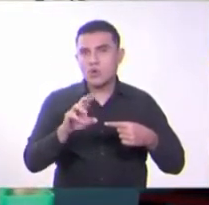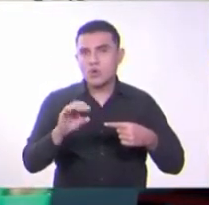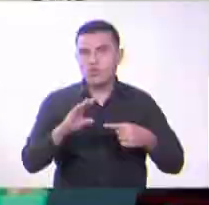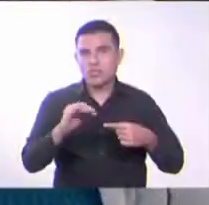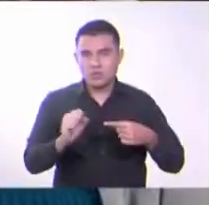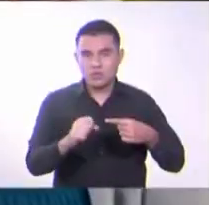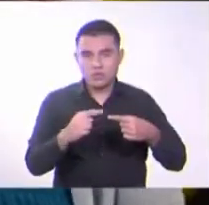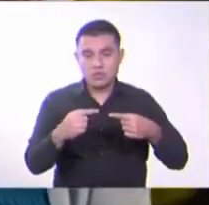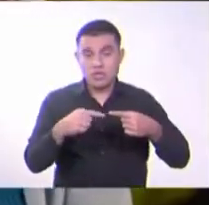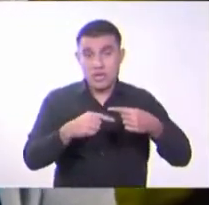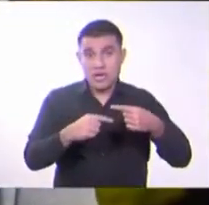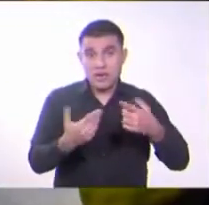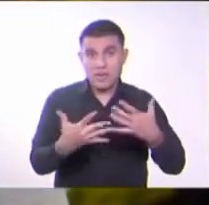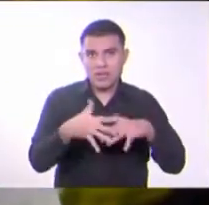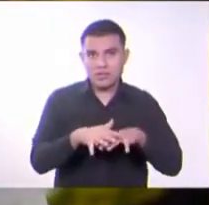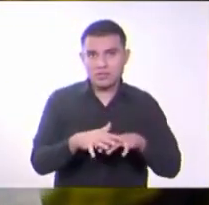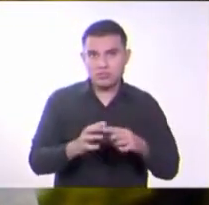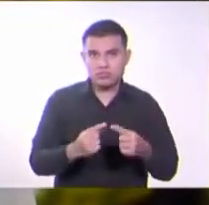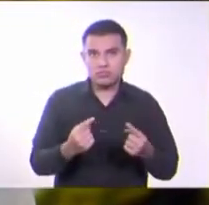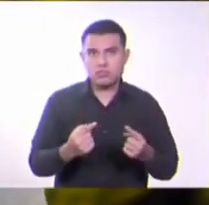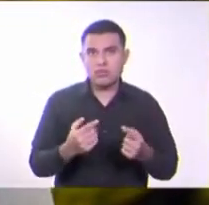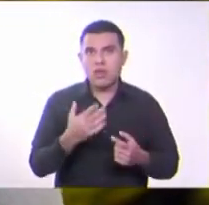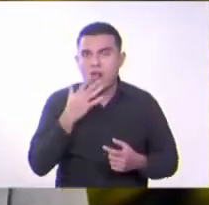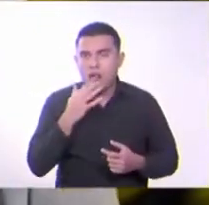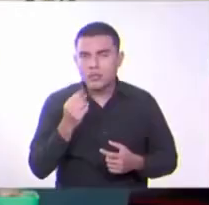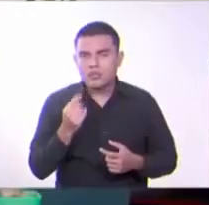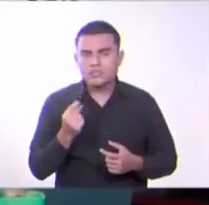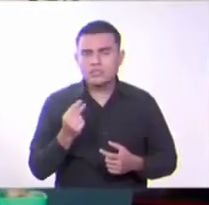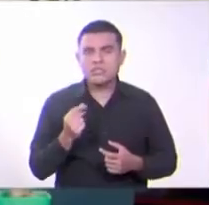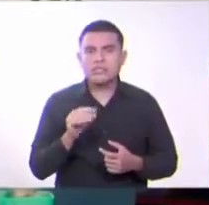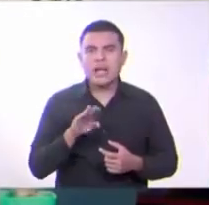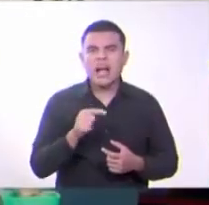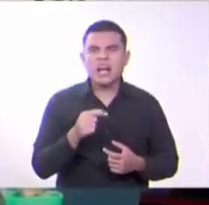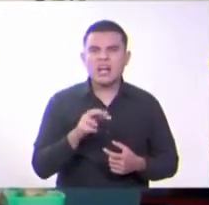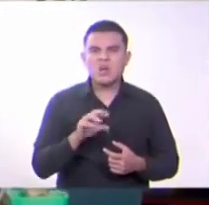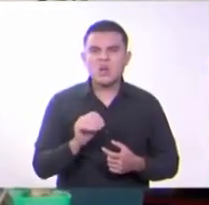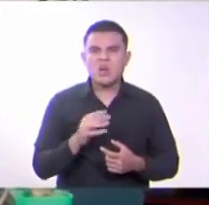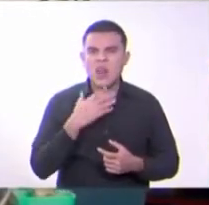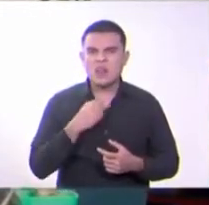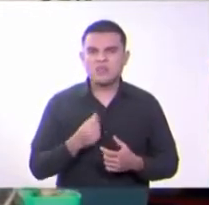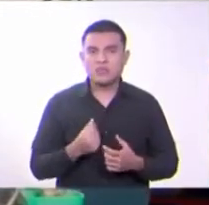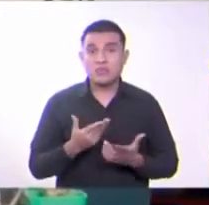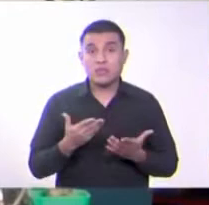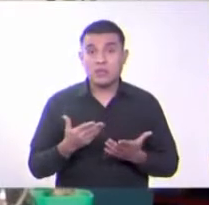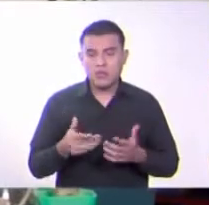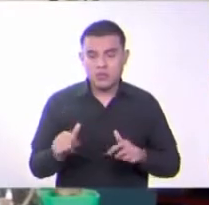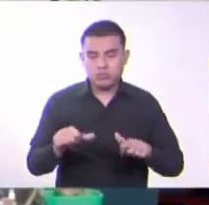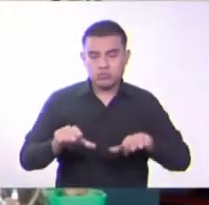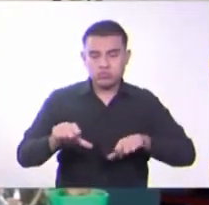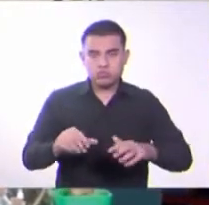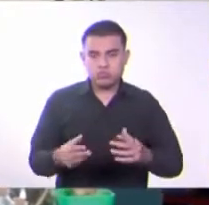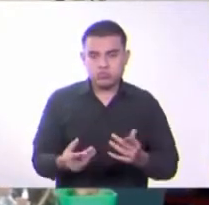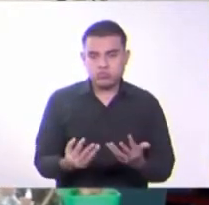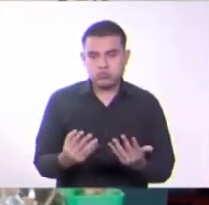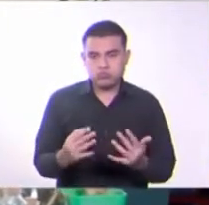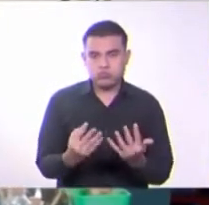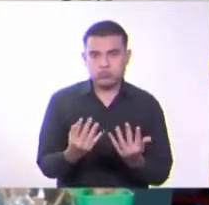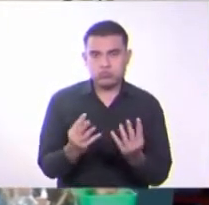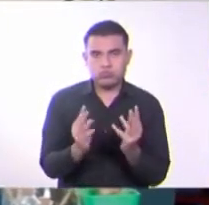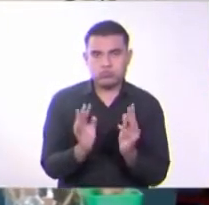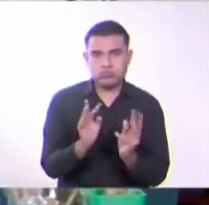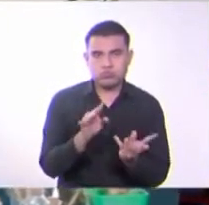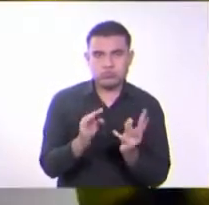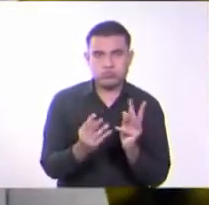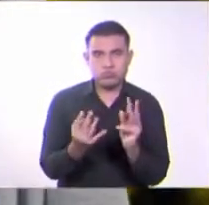bases, presentan un sabor agrio, forman vapores cuando reaccionan con el hidrógeno y